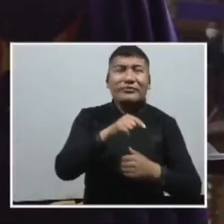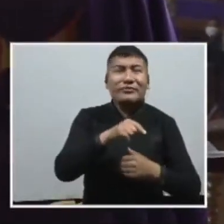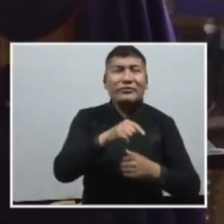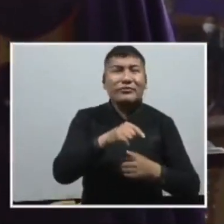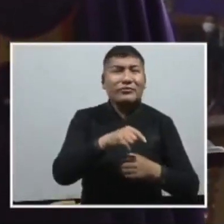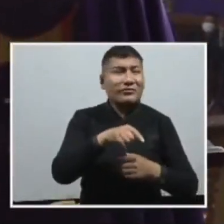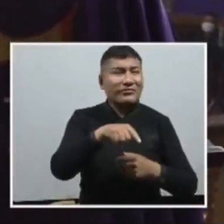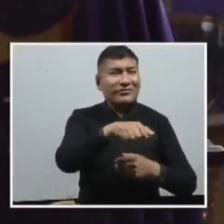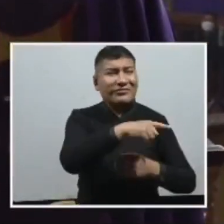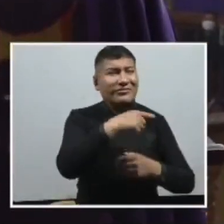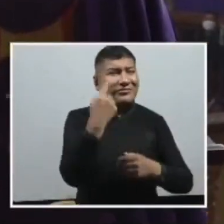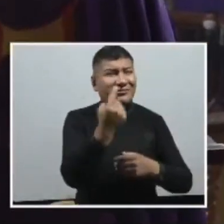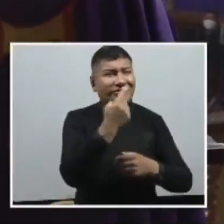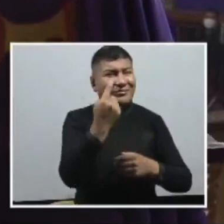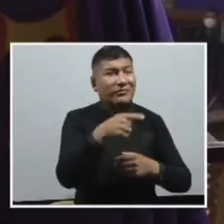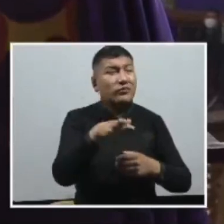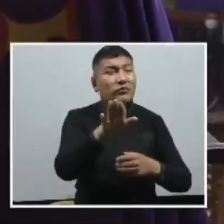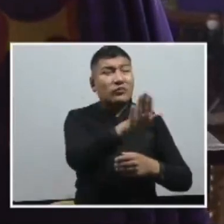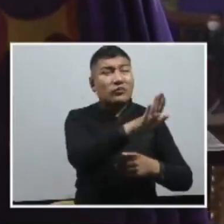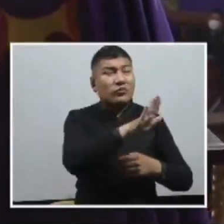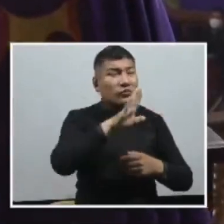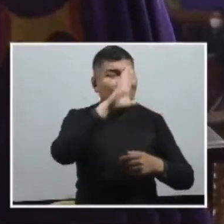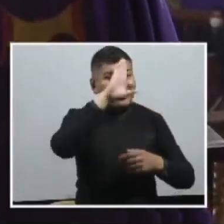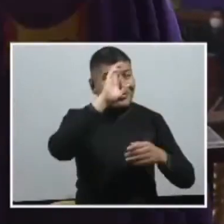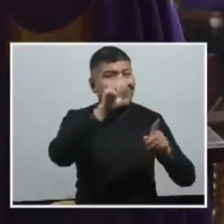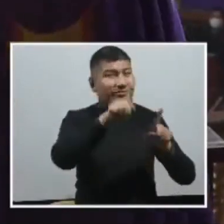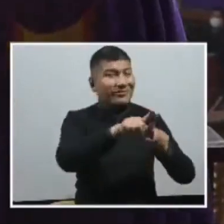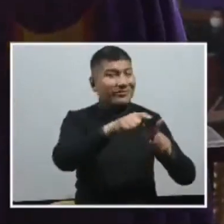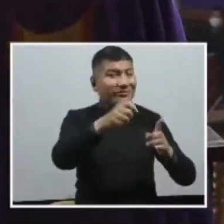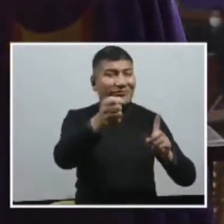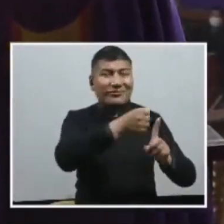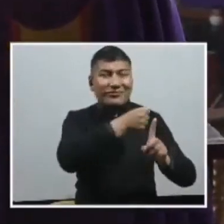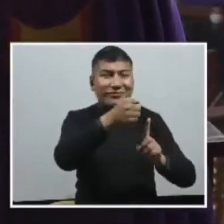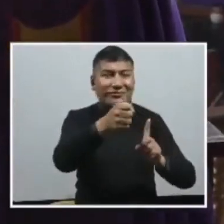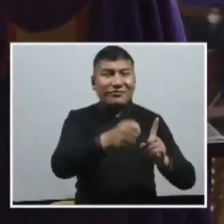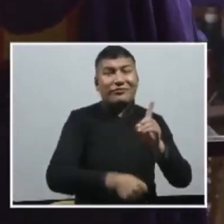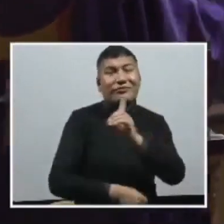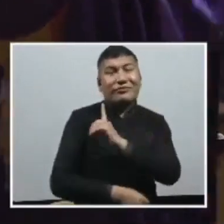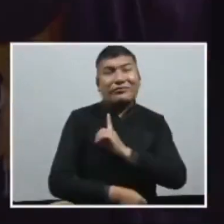abusando, haciéndole bullying, sus hermanos propios, a David,